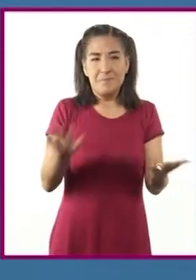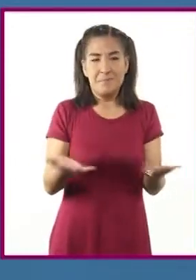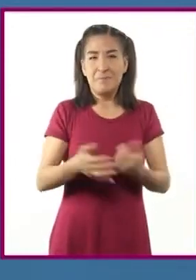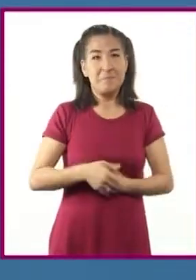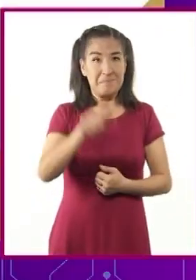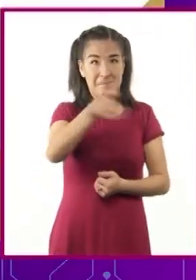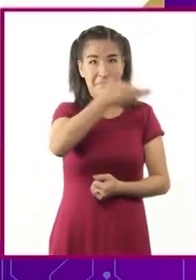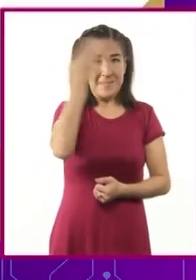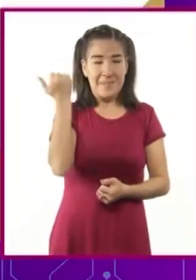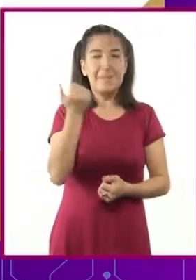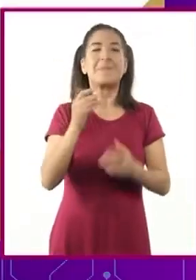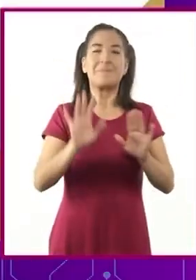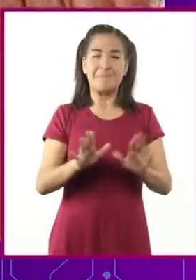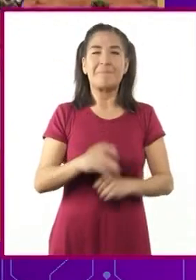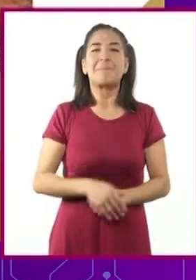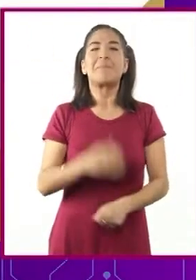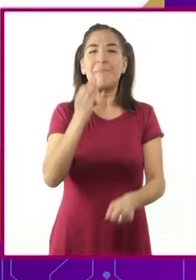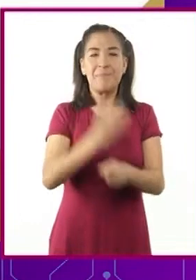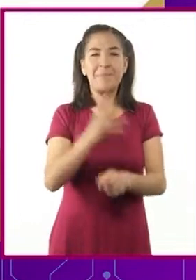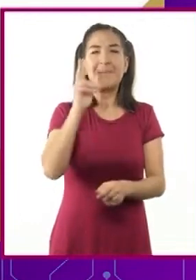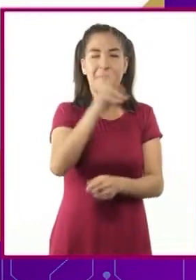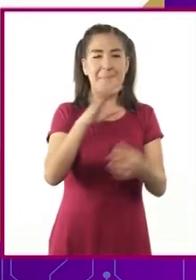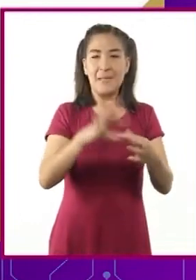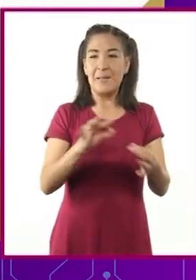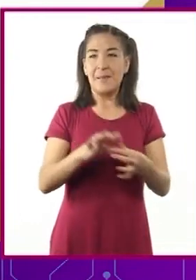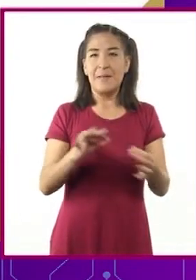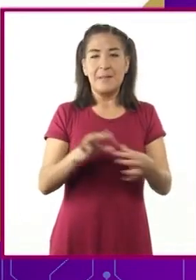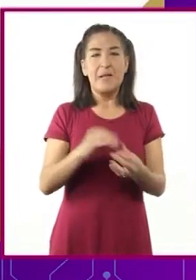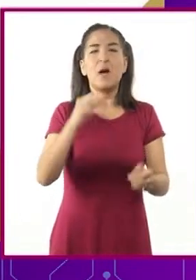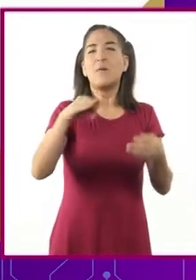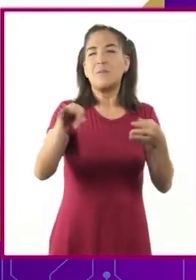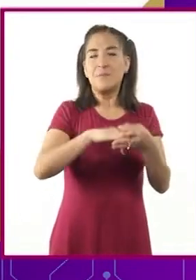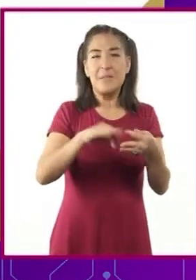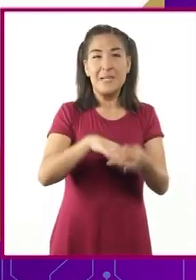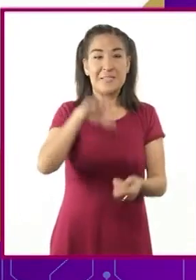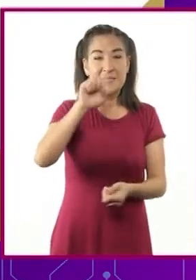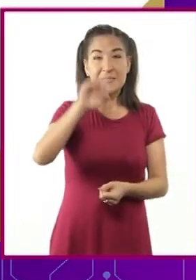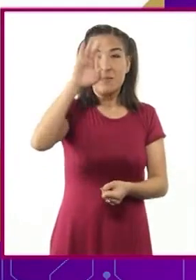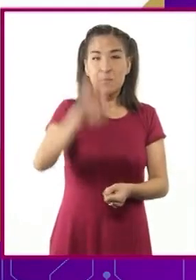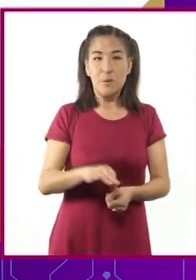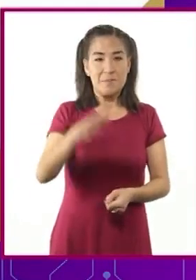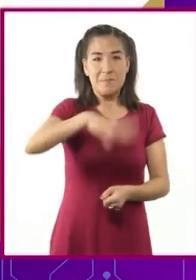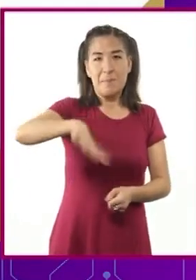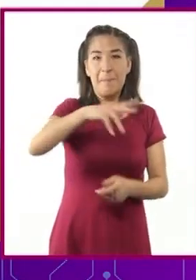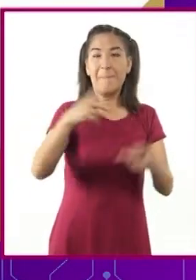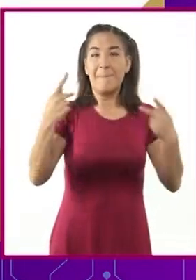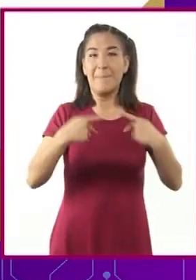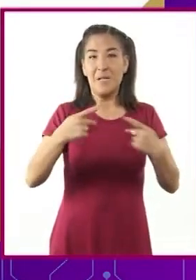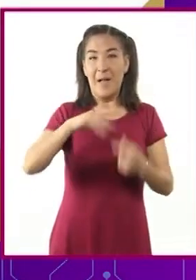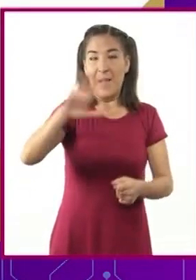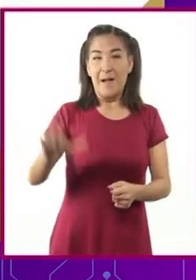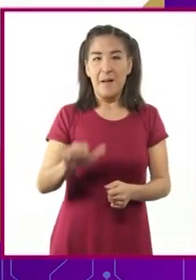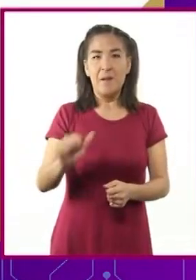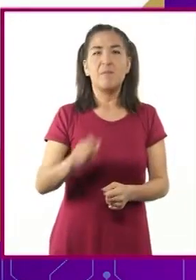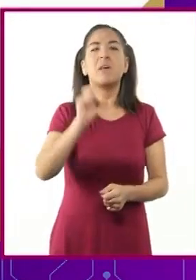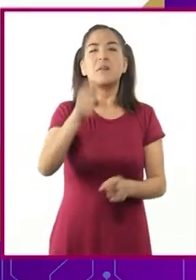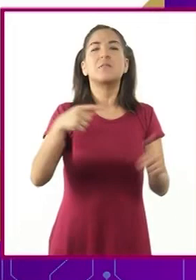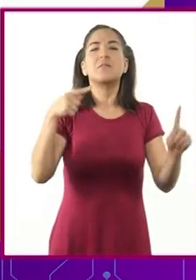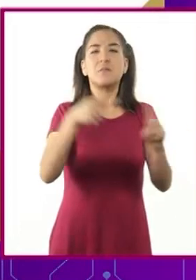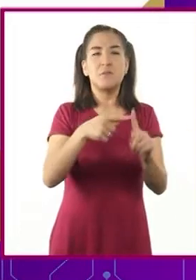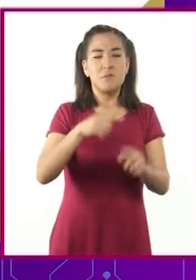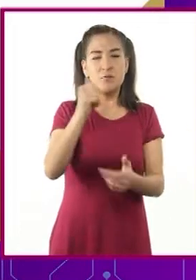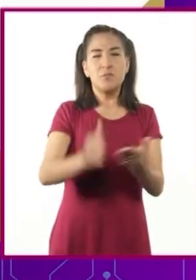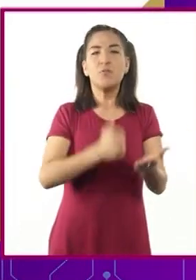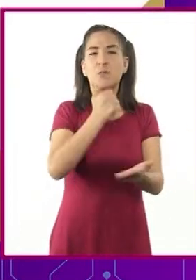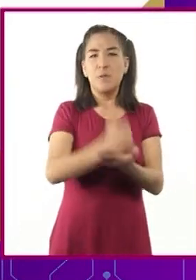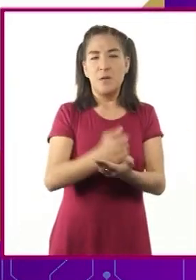¿No? Pues así es. Aproximadamente el 60% de la población africana se localiza en las